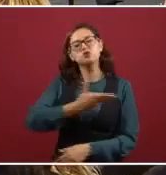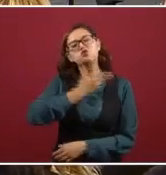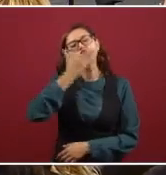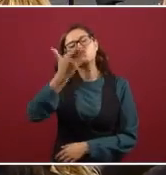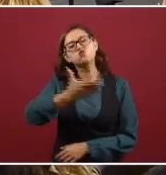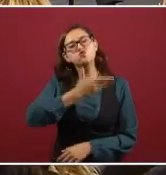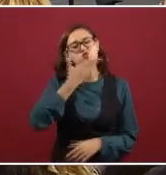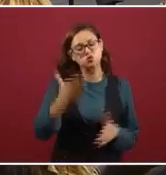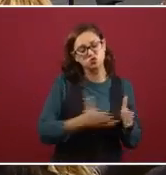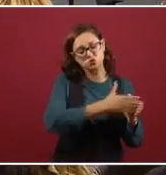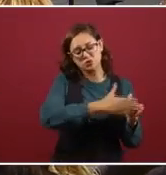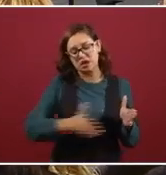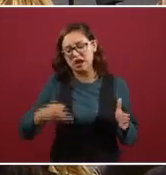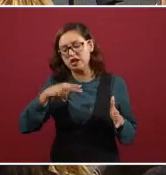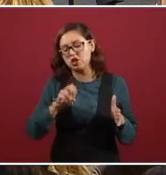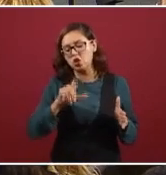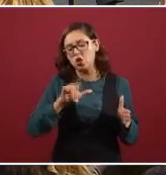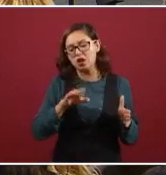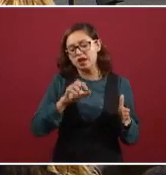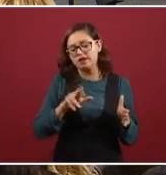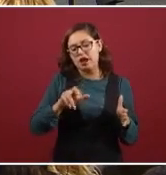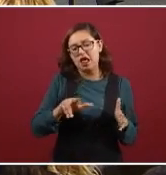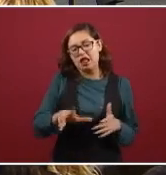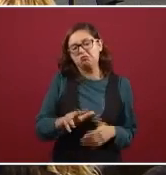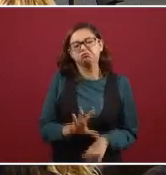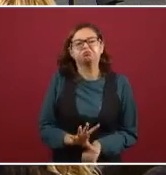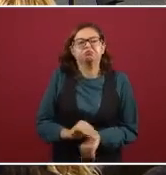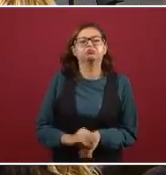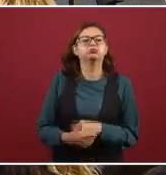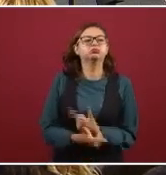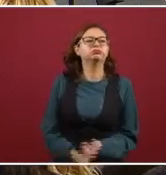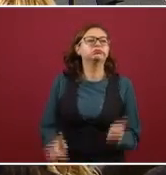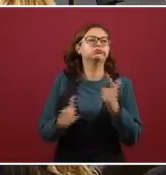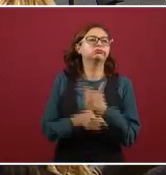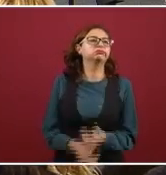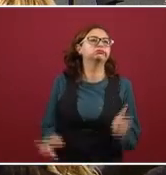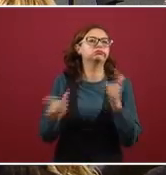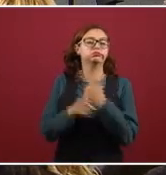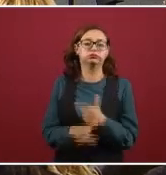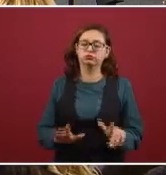en el periodo neoliberal, eso ya no. O sea,